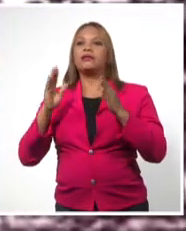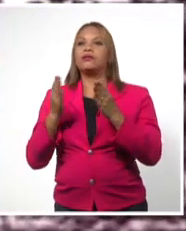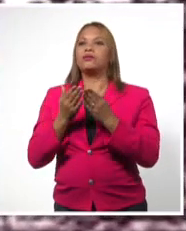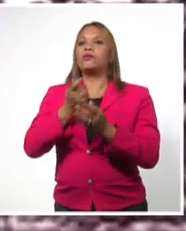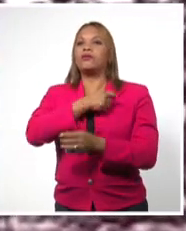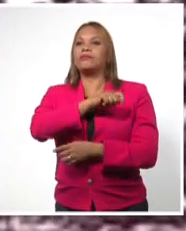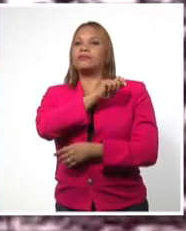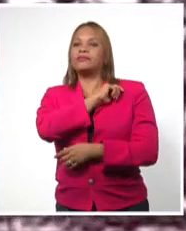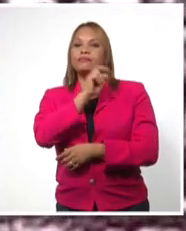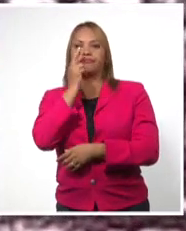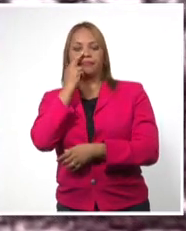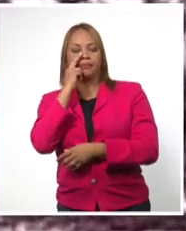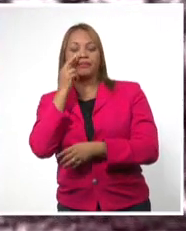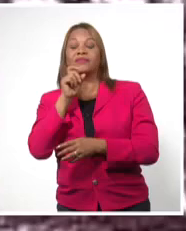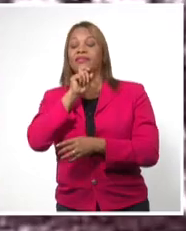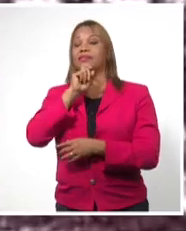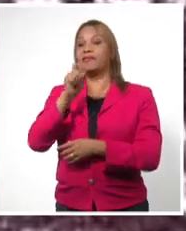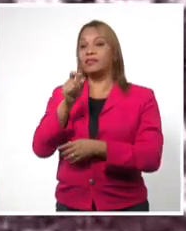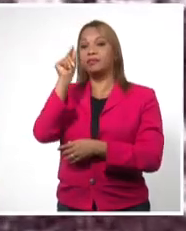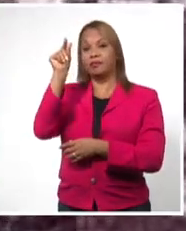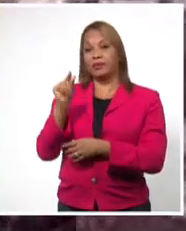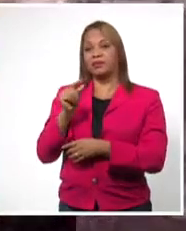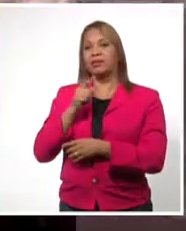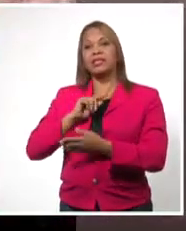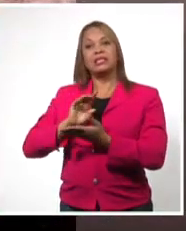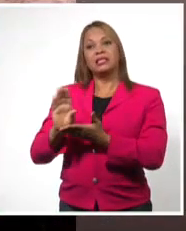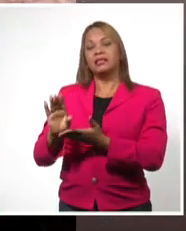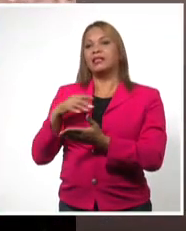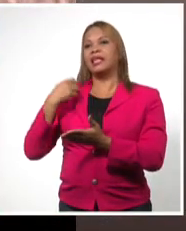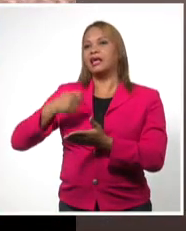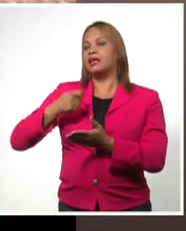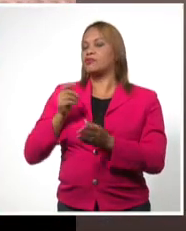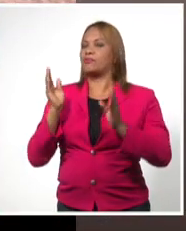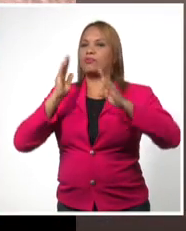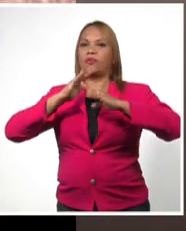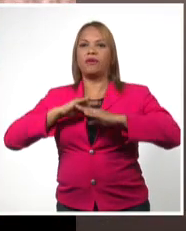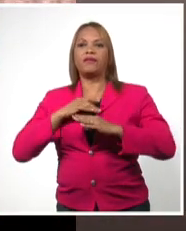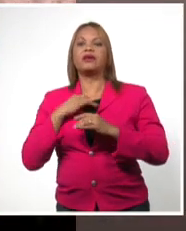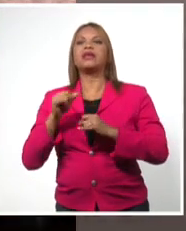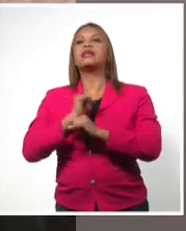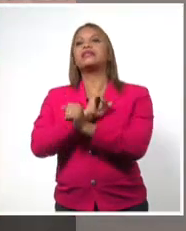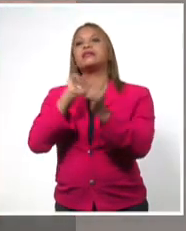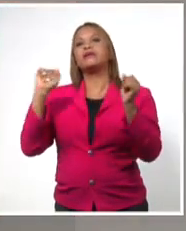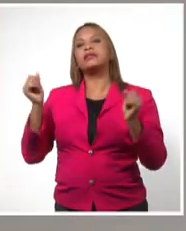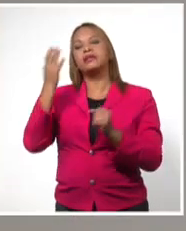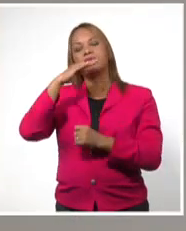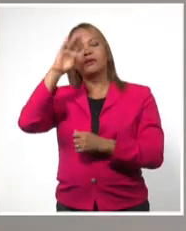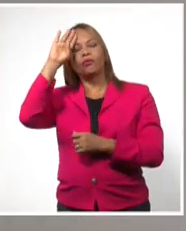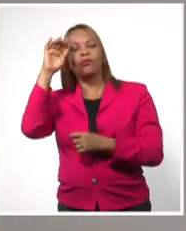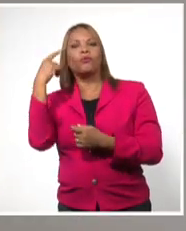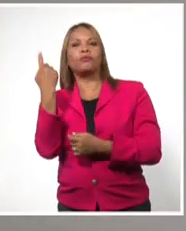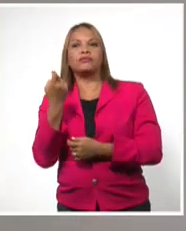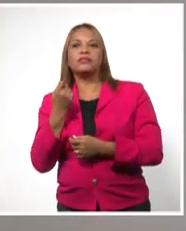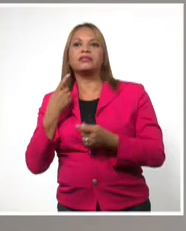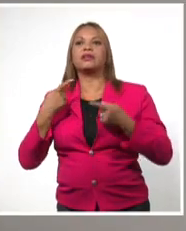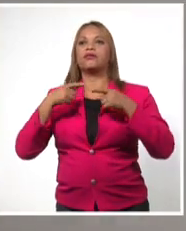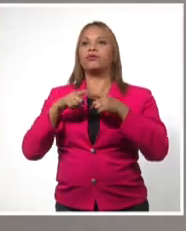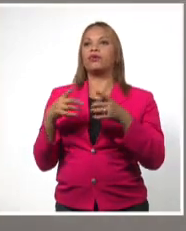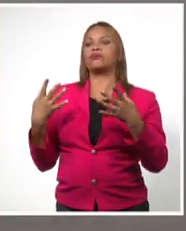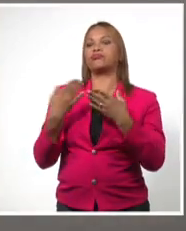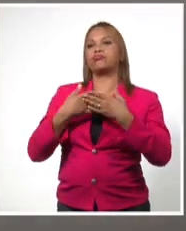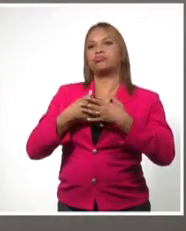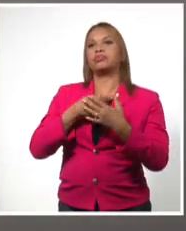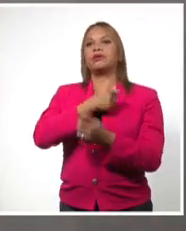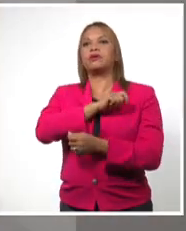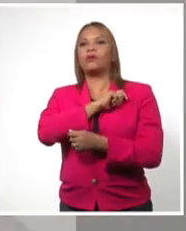que tantas penurias pasaban y se les negaban sus derechos. Habló de la independencia de Cuba, la necesidad de la unión de todos los cubanos,